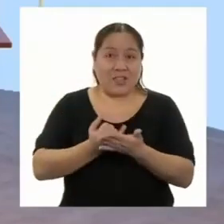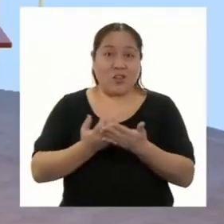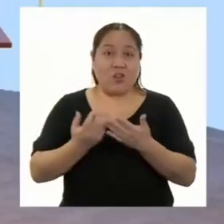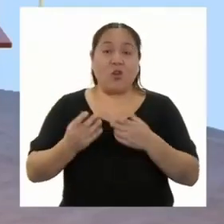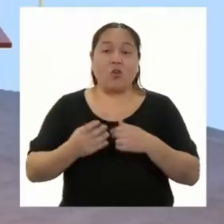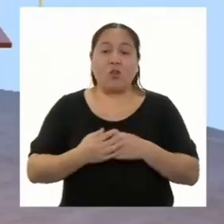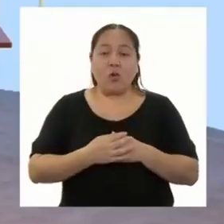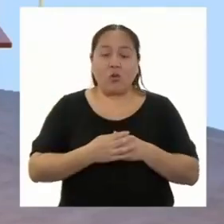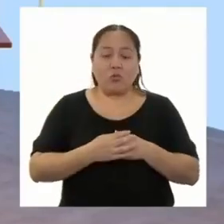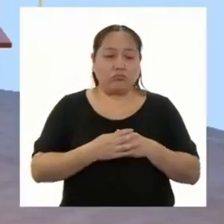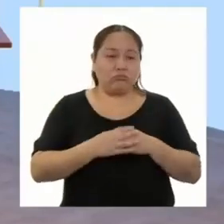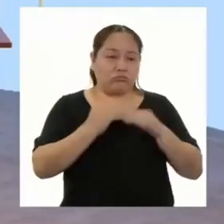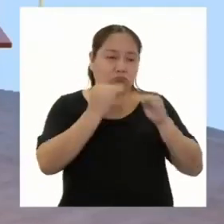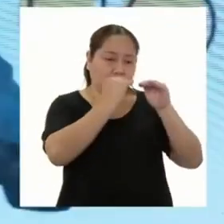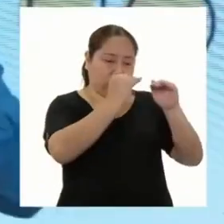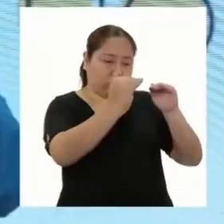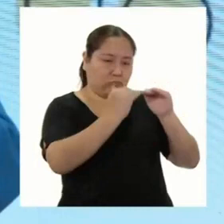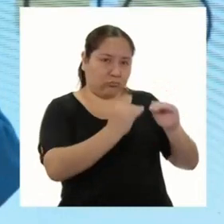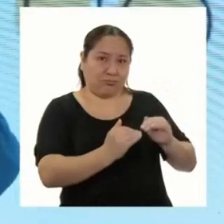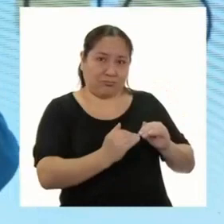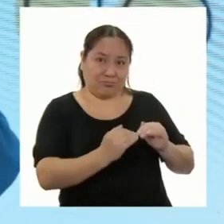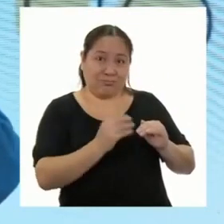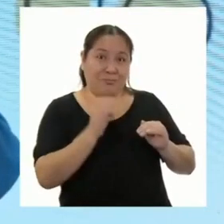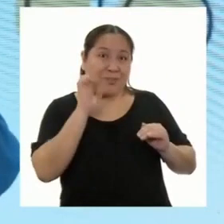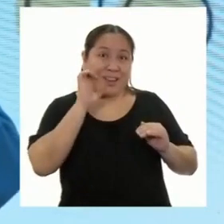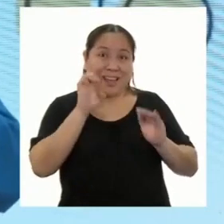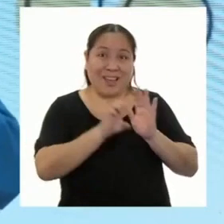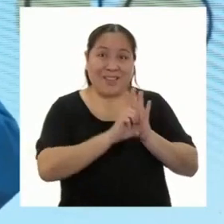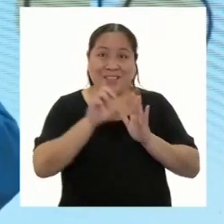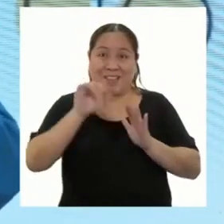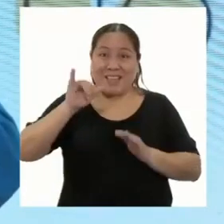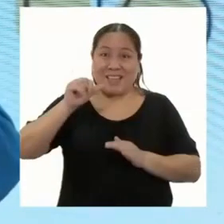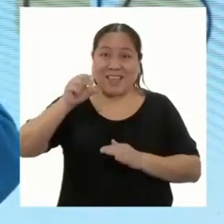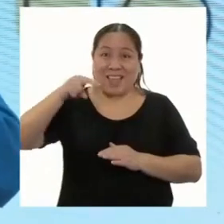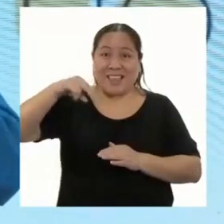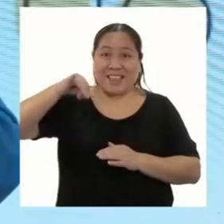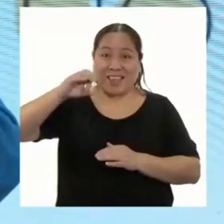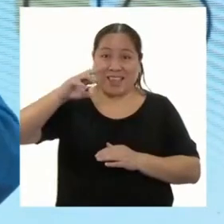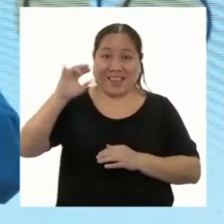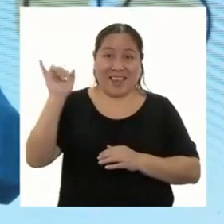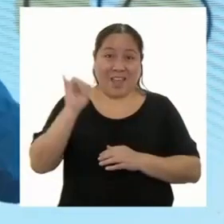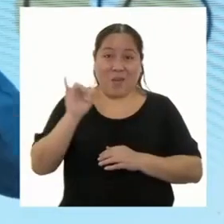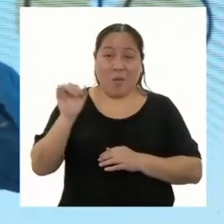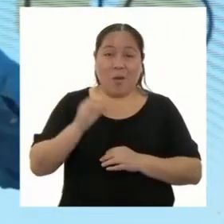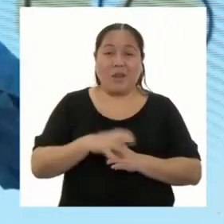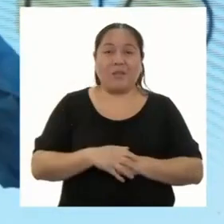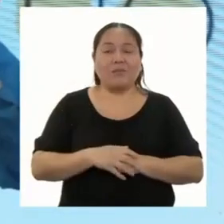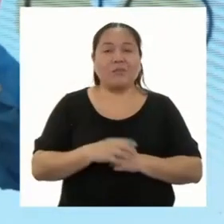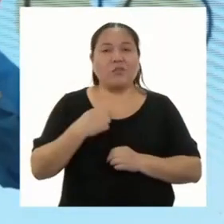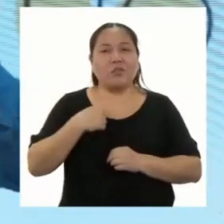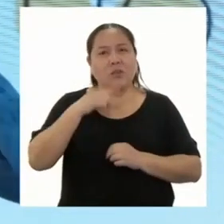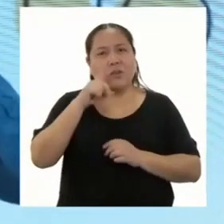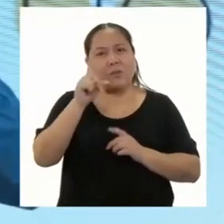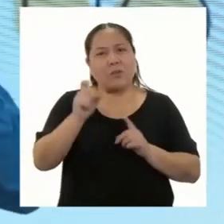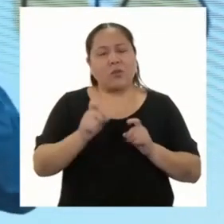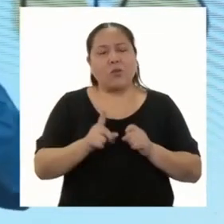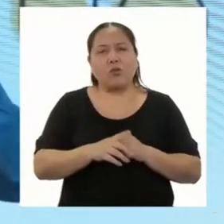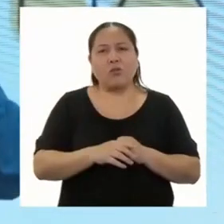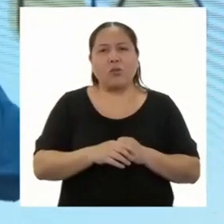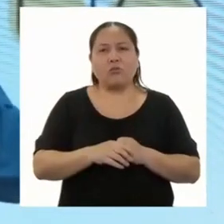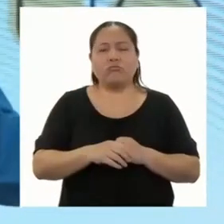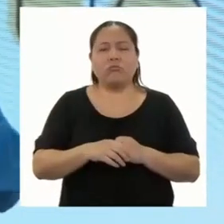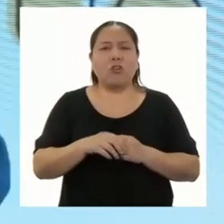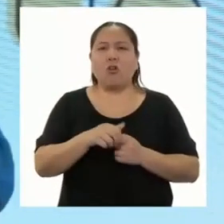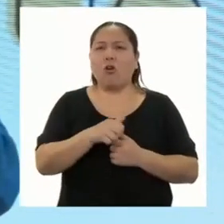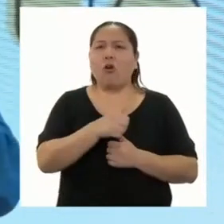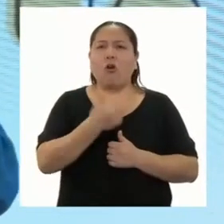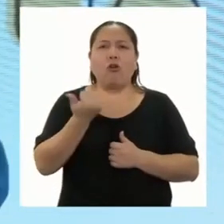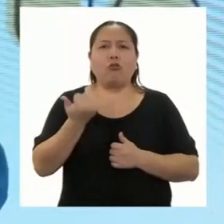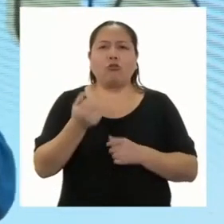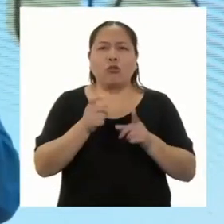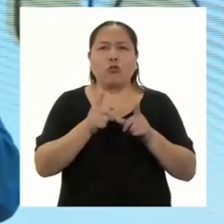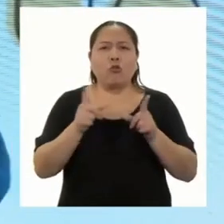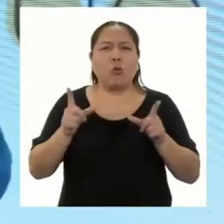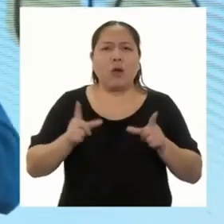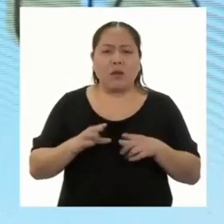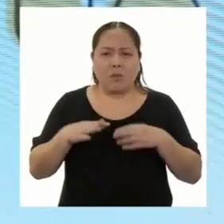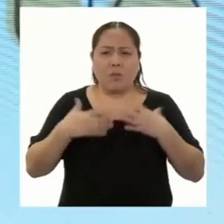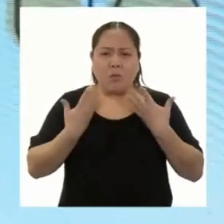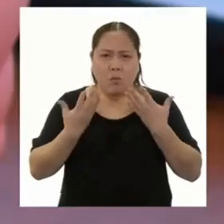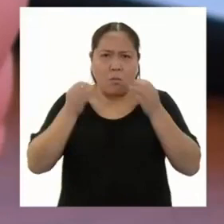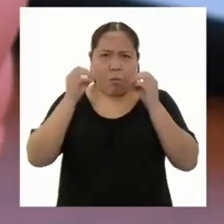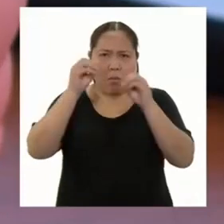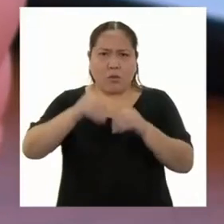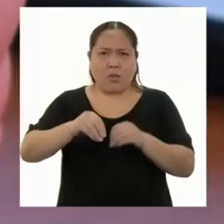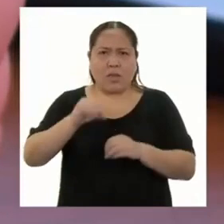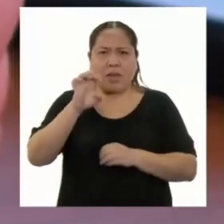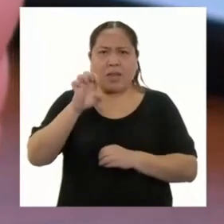mueble, como hizo Yanira. Por eso les pregunto, ¿en qué otros ámbitos creen que podamos aplicar las